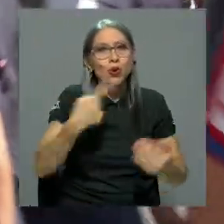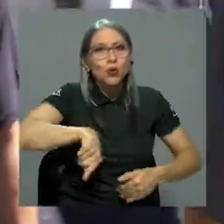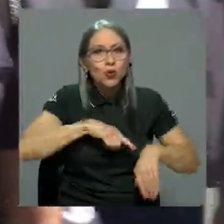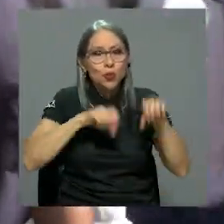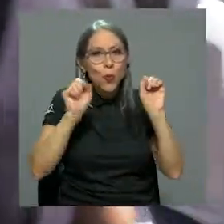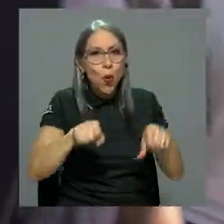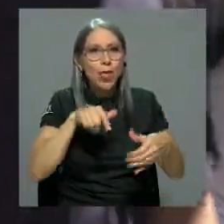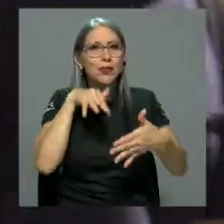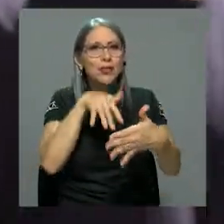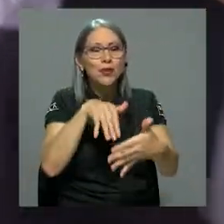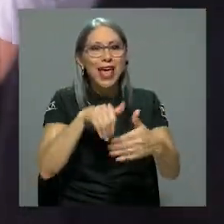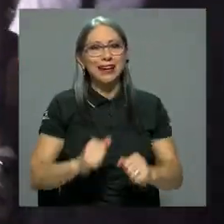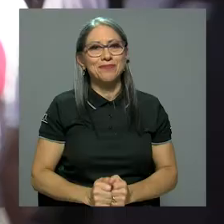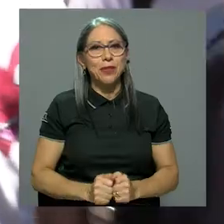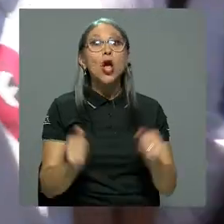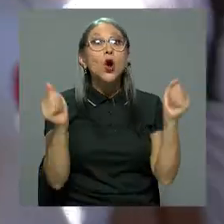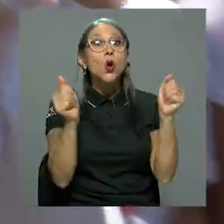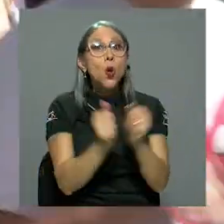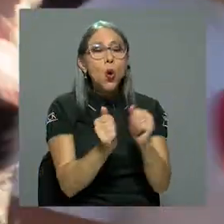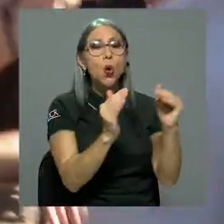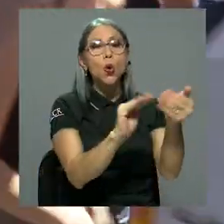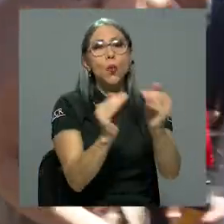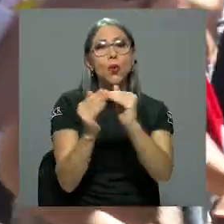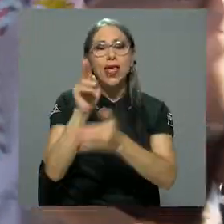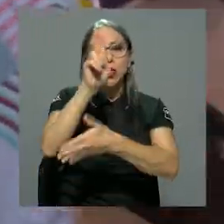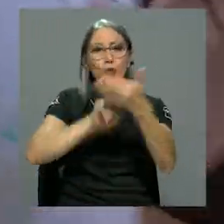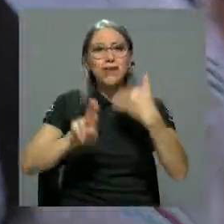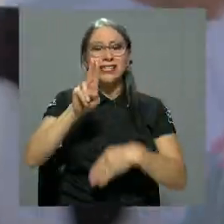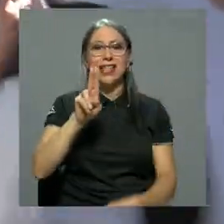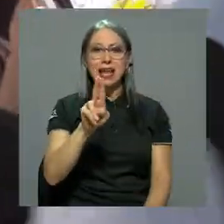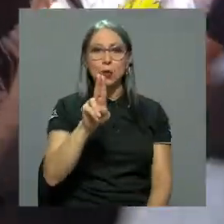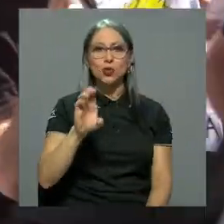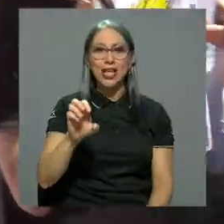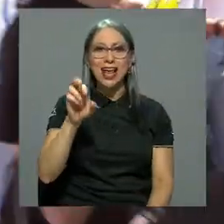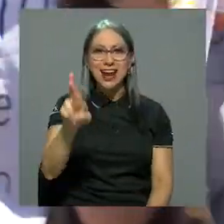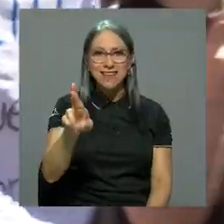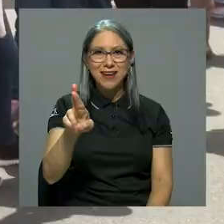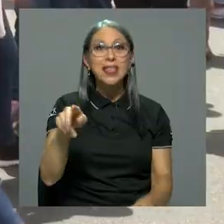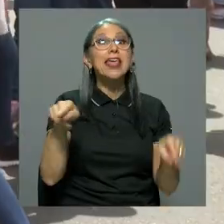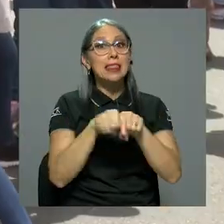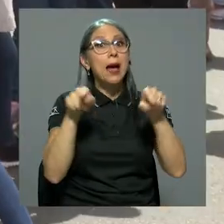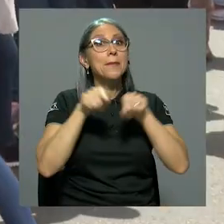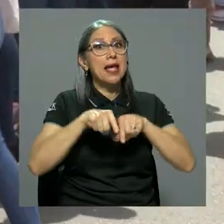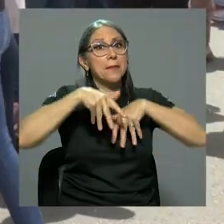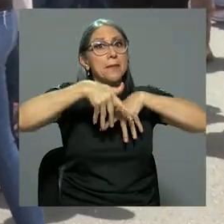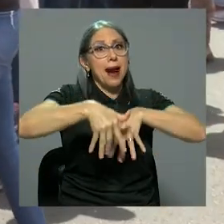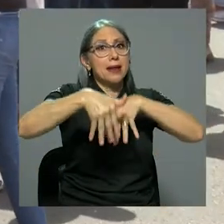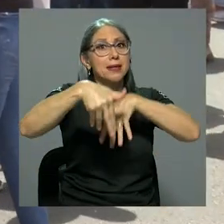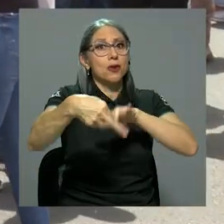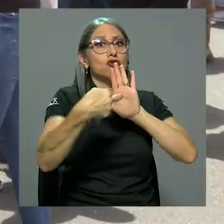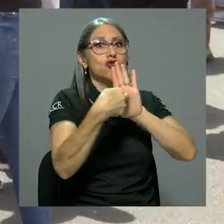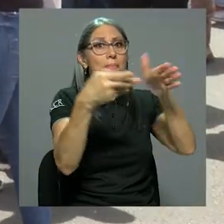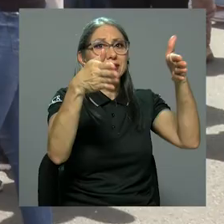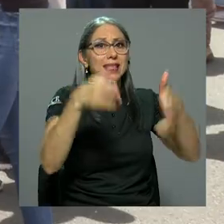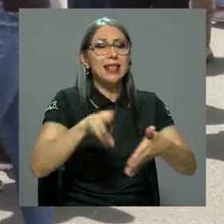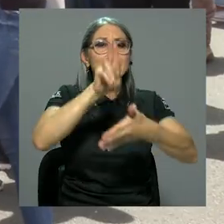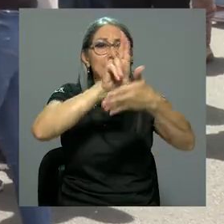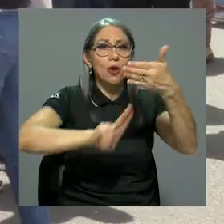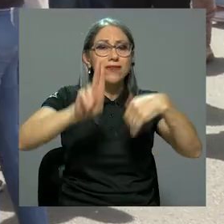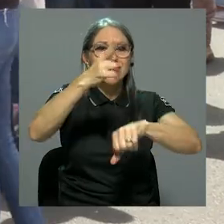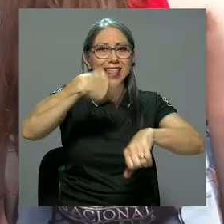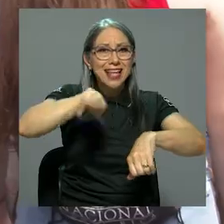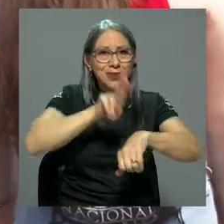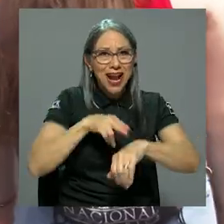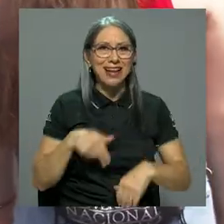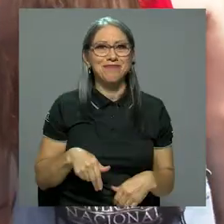es que nosotros podemos estudiar. Junto a la comunidad universitaria UCR, marcharon también representantes